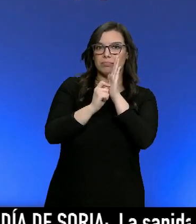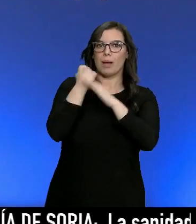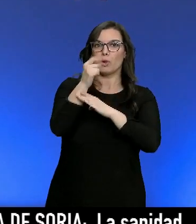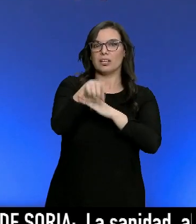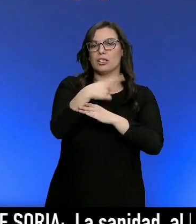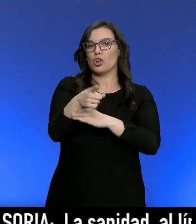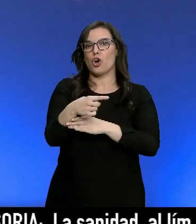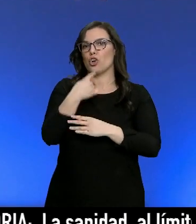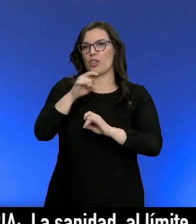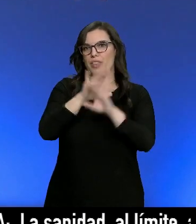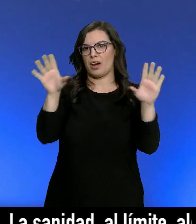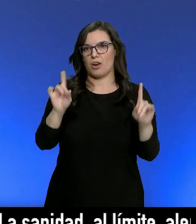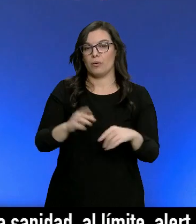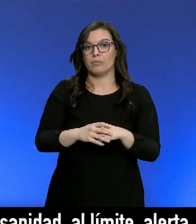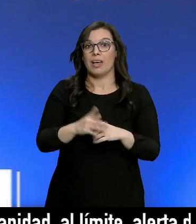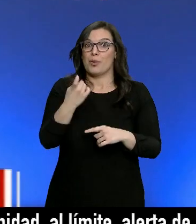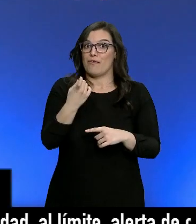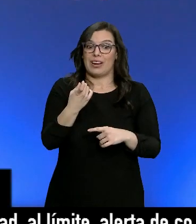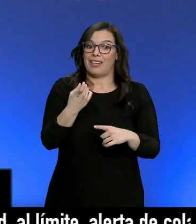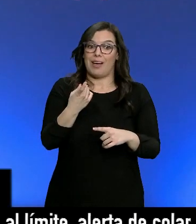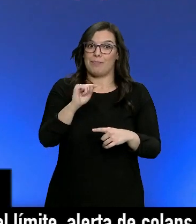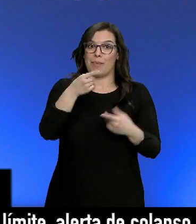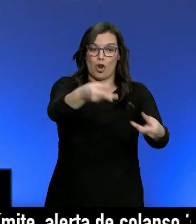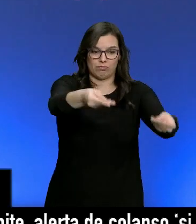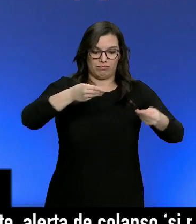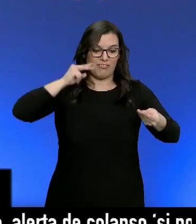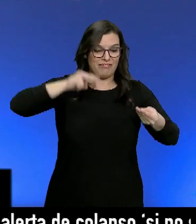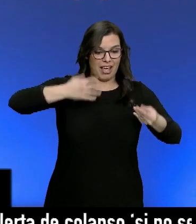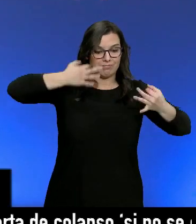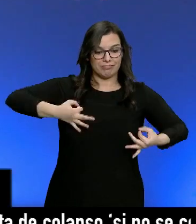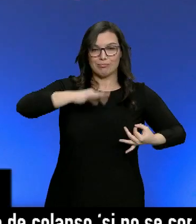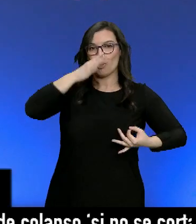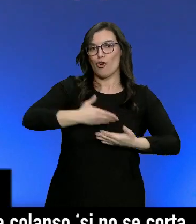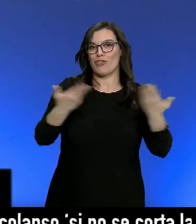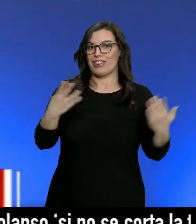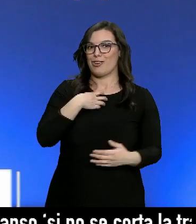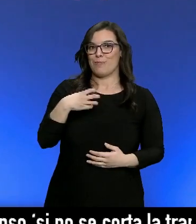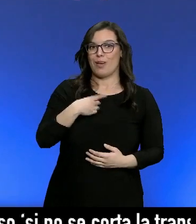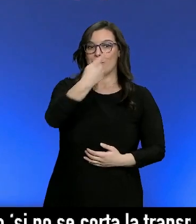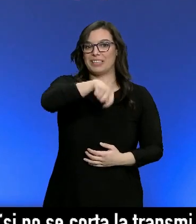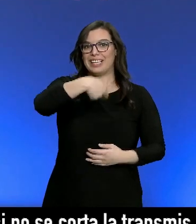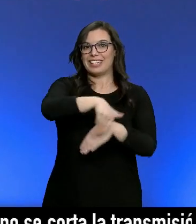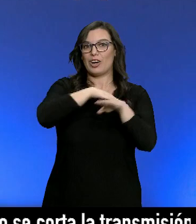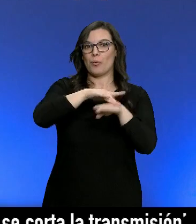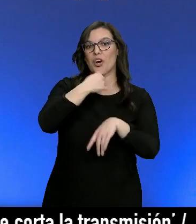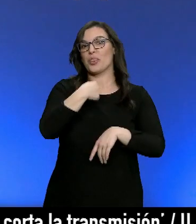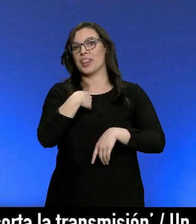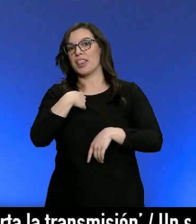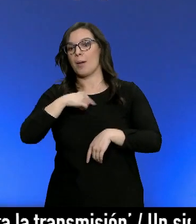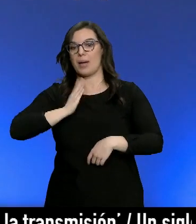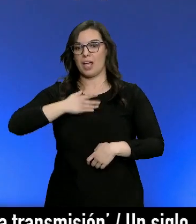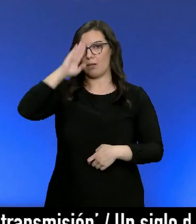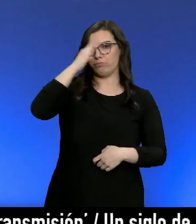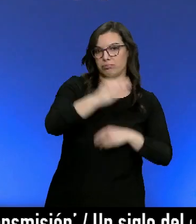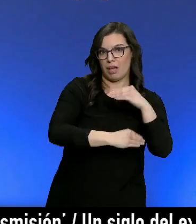Es que lamentablemente hasta que no lo veamos en la Cámara no nos podemos fiar, porque el presidente del Gobierno pues hoy dice una cosa y mañana hace